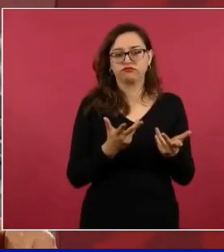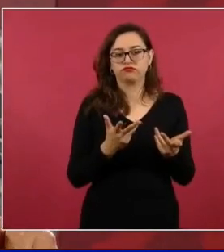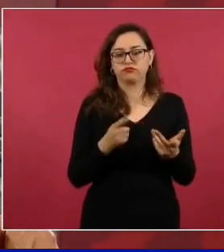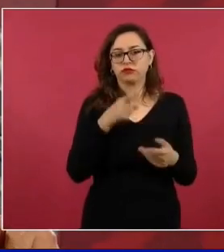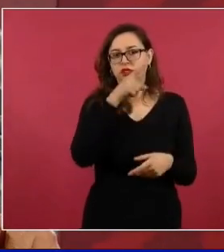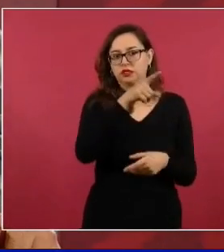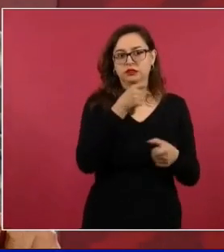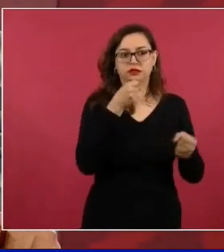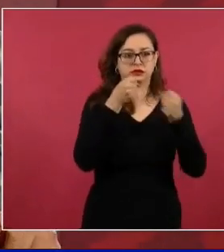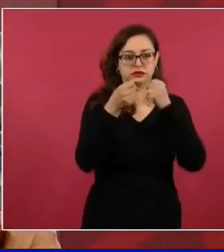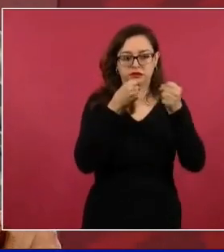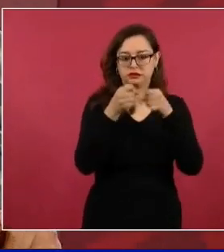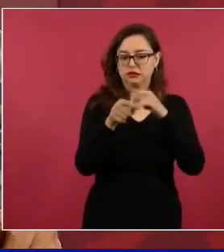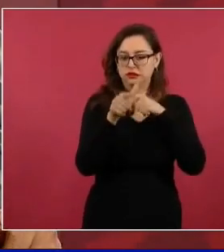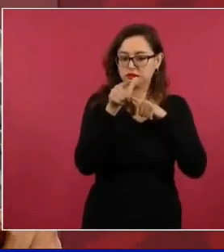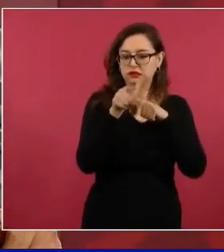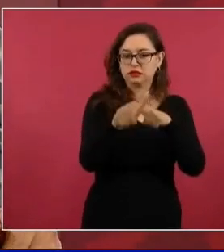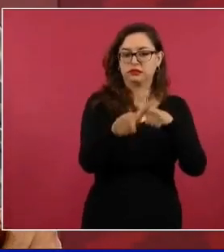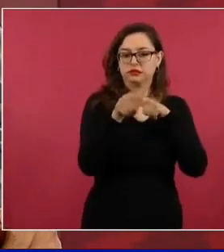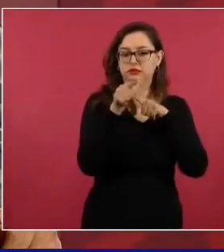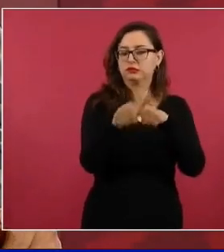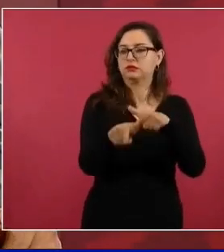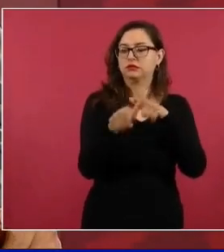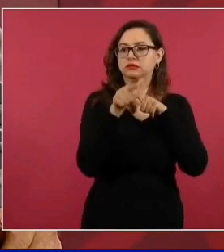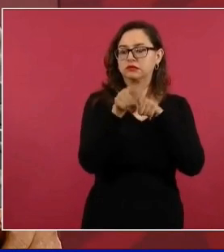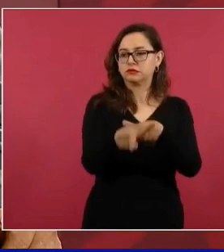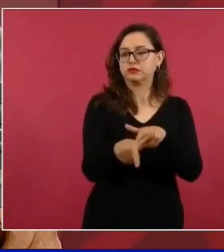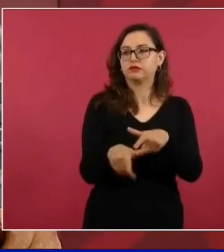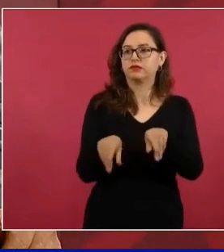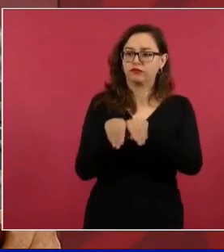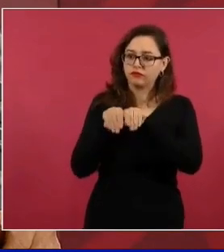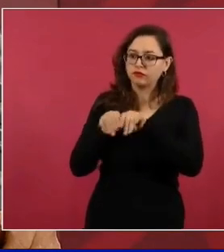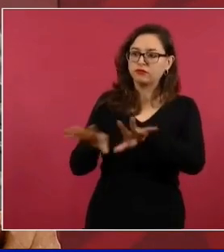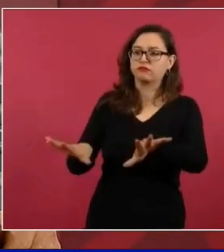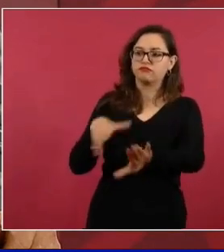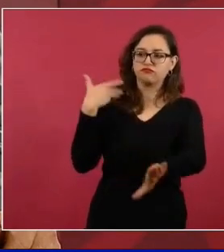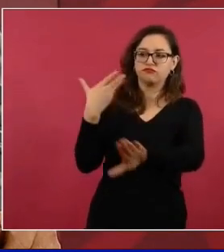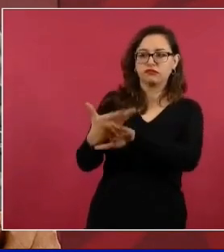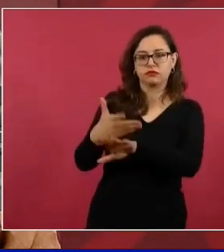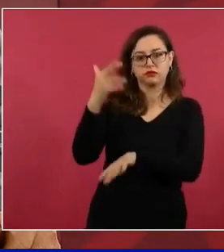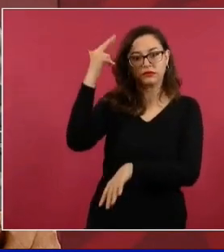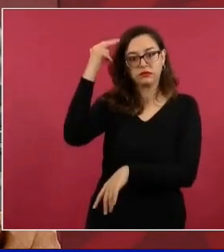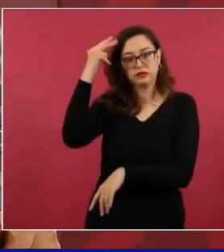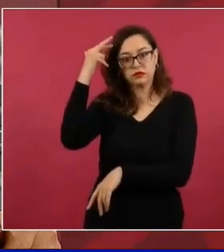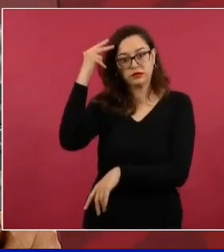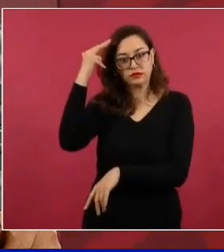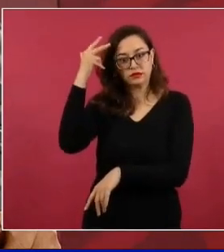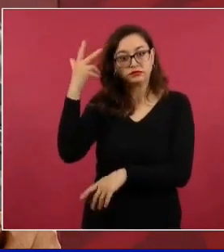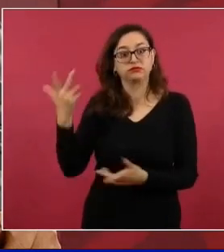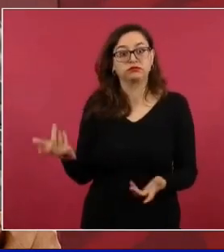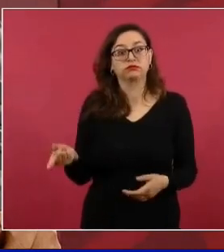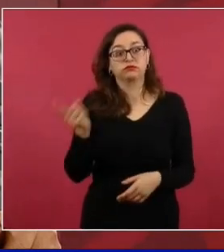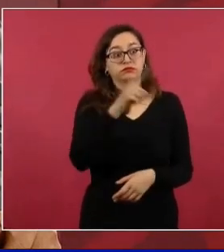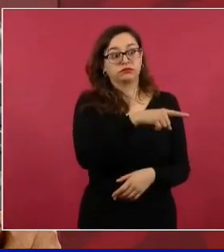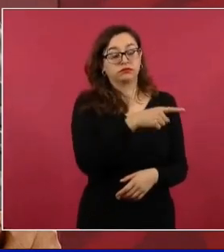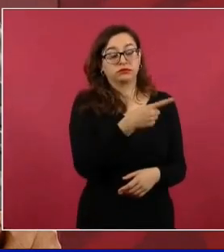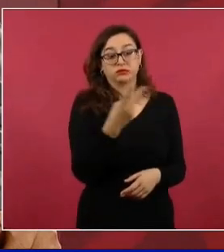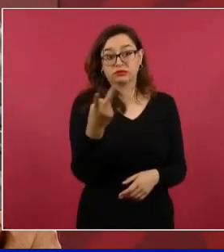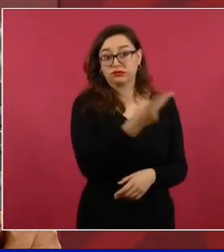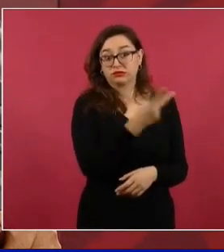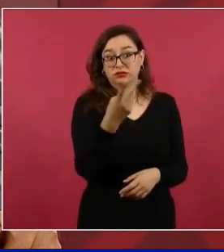cárcel. Nadie, creo yo, fue más encarcelado que Ricardo Flores